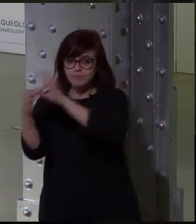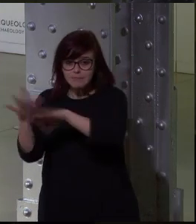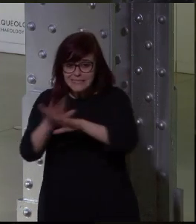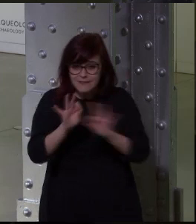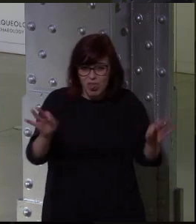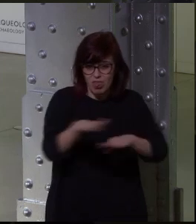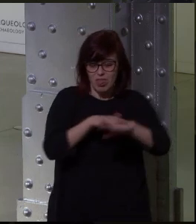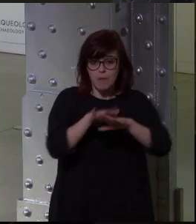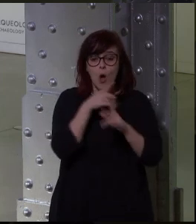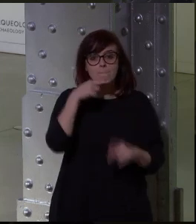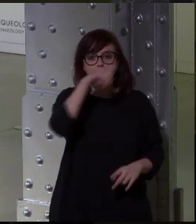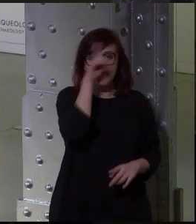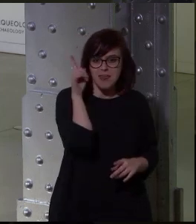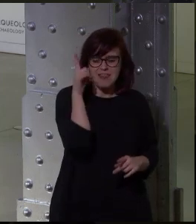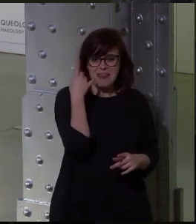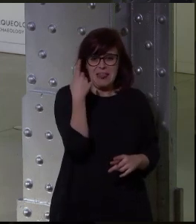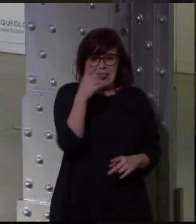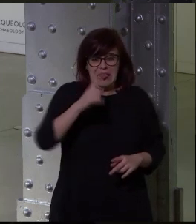sencillas, porque estamos en Madrid a